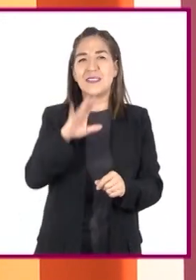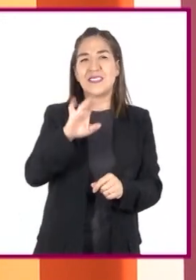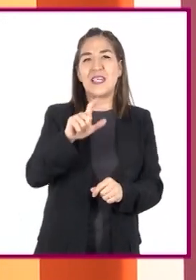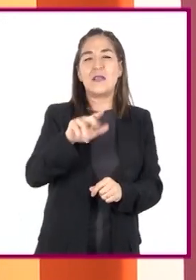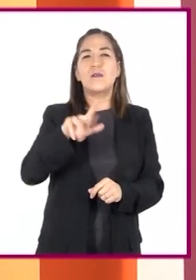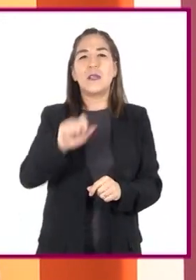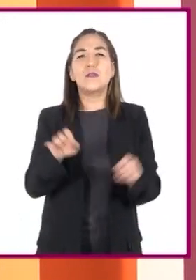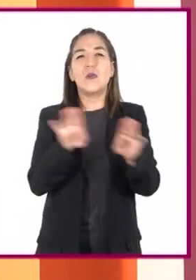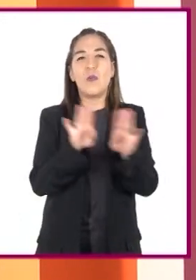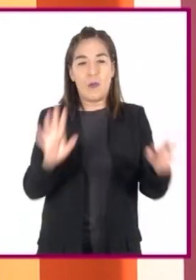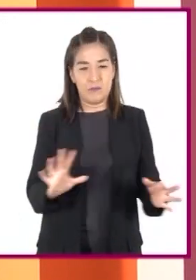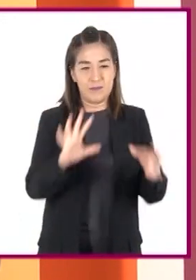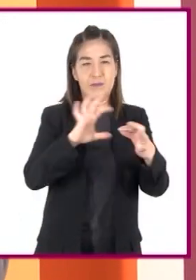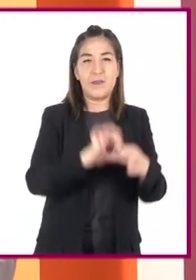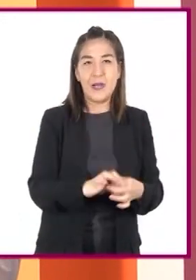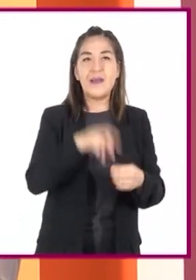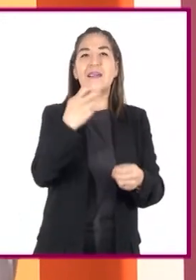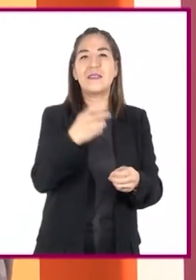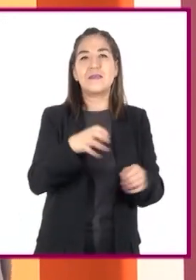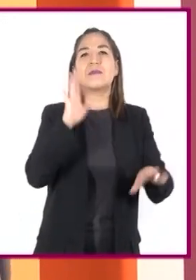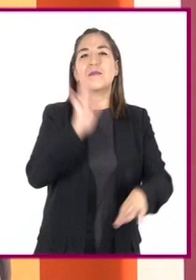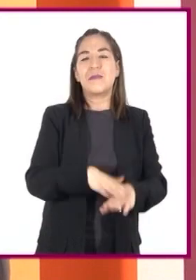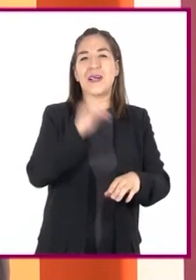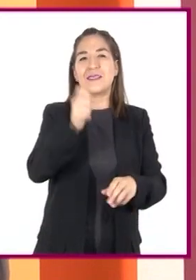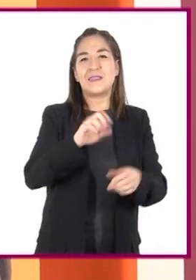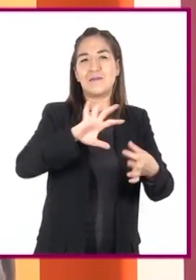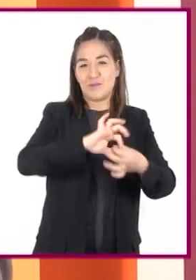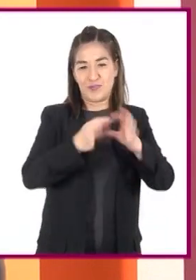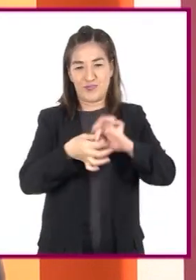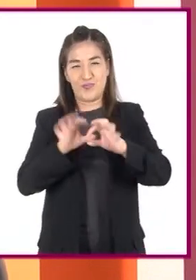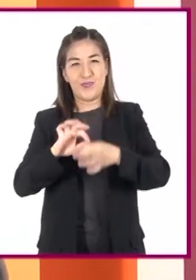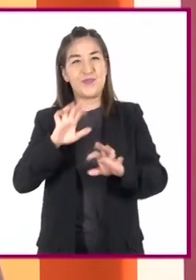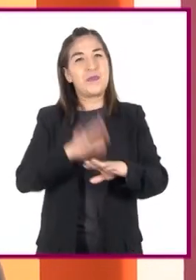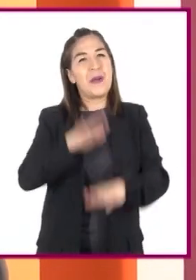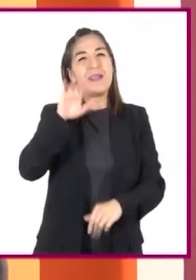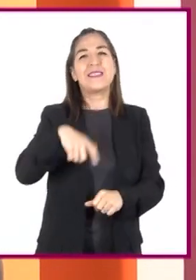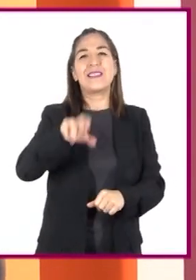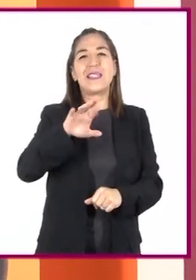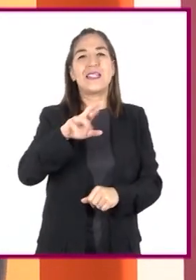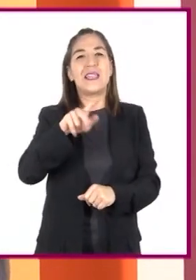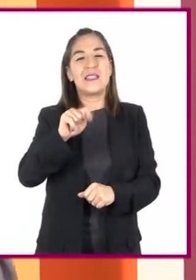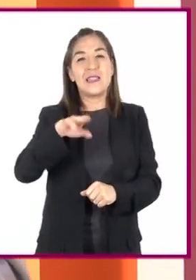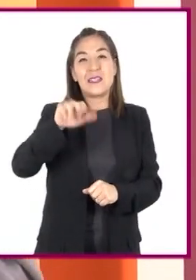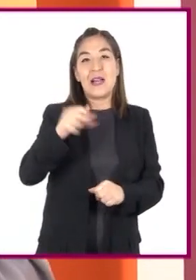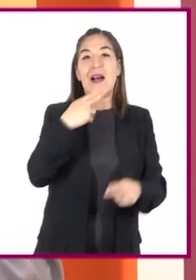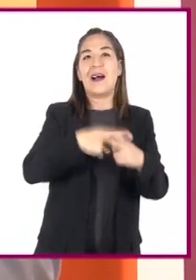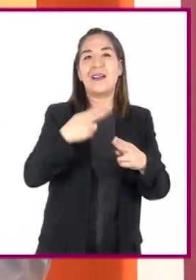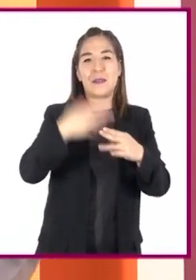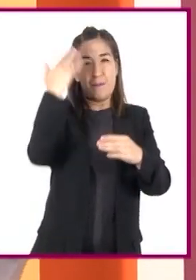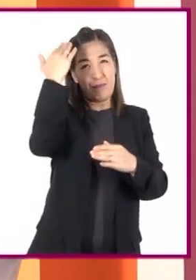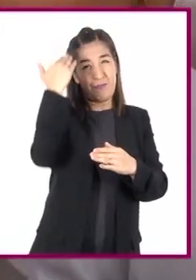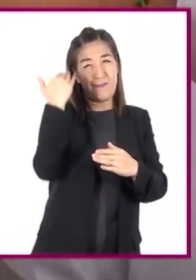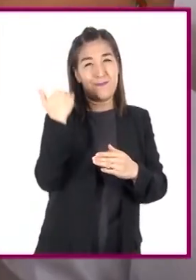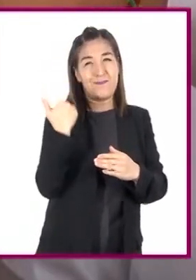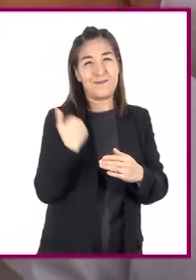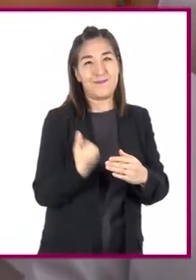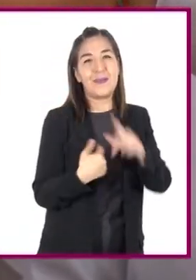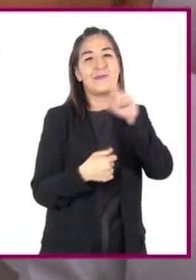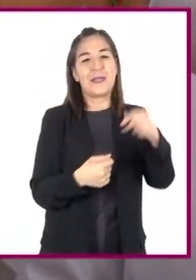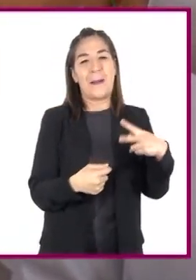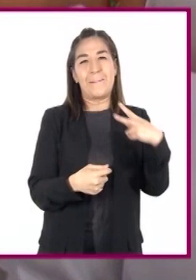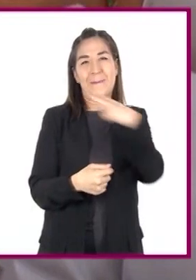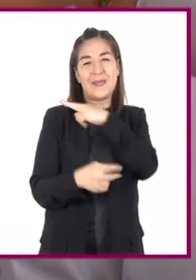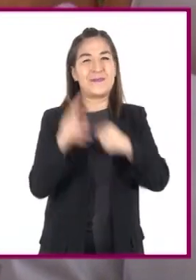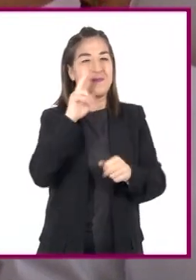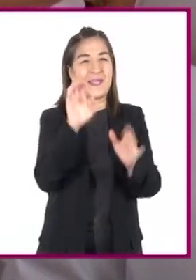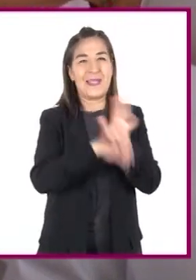que estas células queden unidas y formar grandes cadenas de ellas. hasta que vamos a cortarnos el cabello, como lo va a hacer